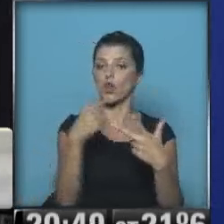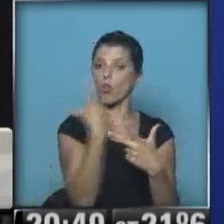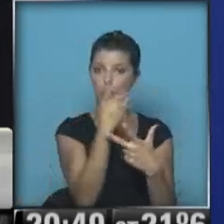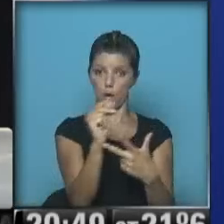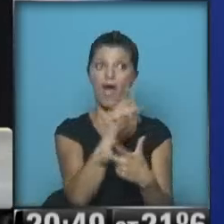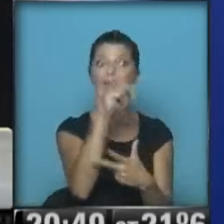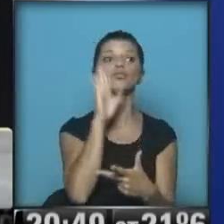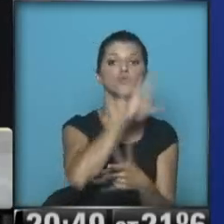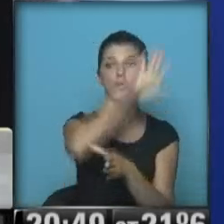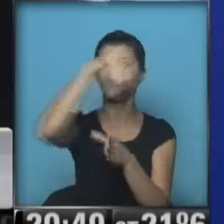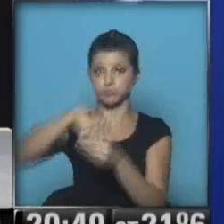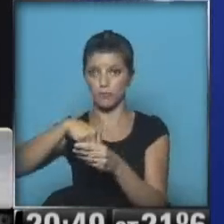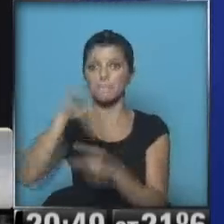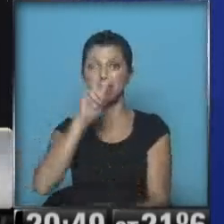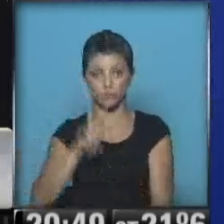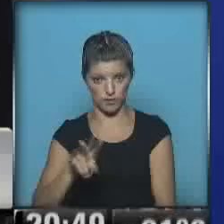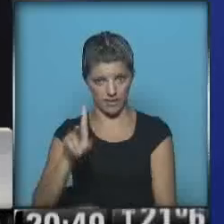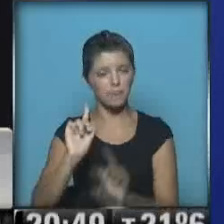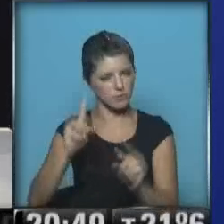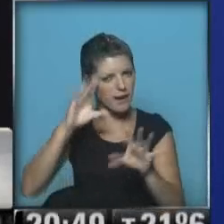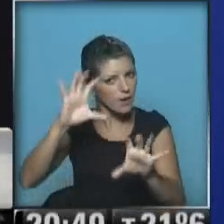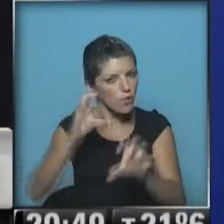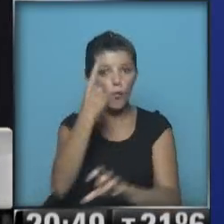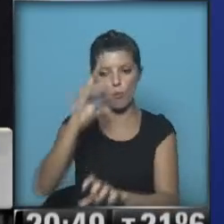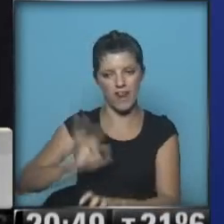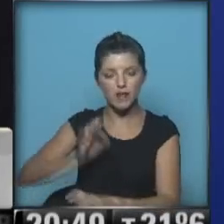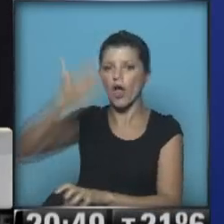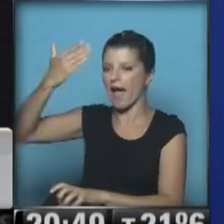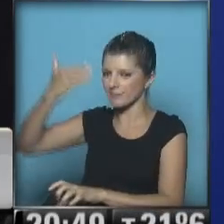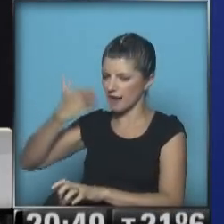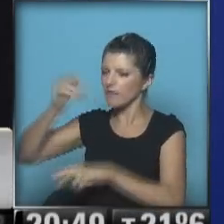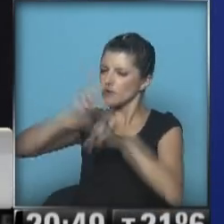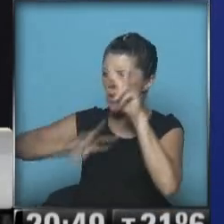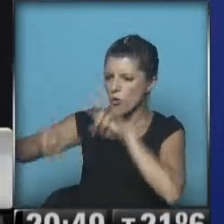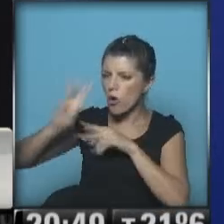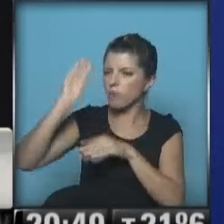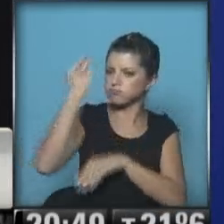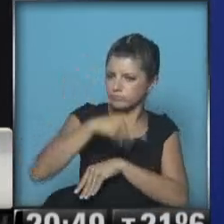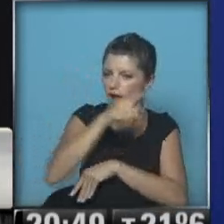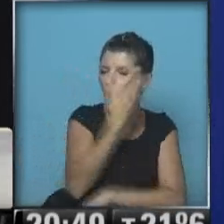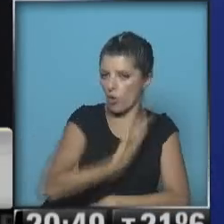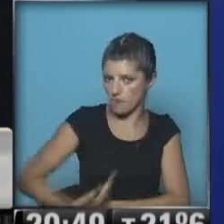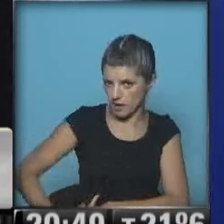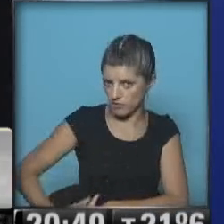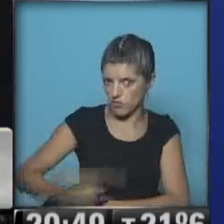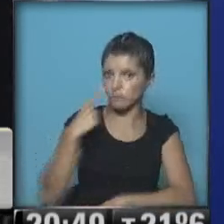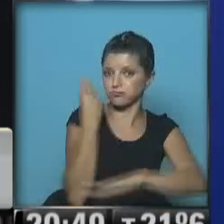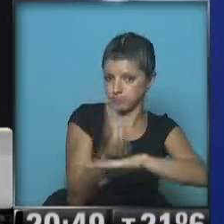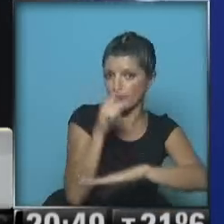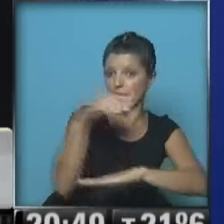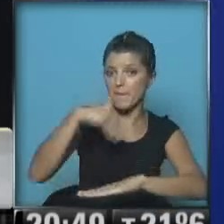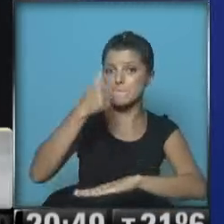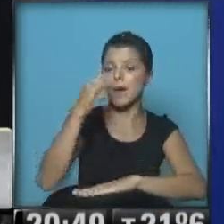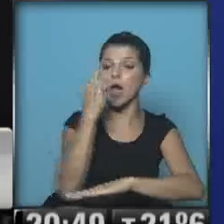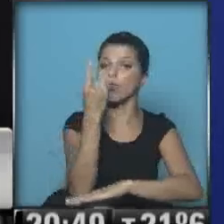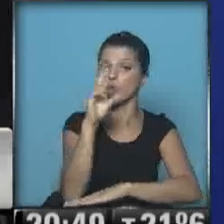en Venezuela. Recordemos que hace un año atrás hubo un intento de derrocamiento del gobierno presidido por Nicolás Maduro, lo que